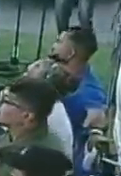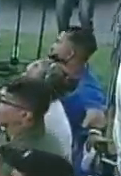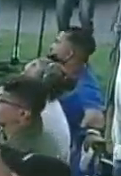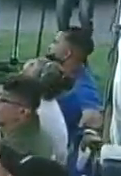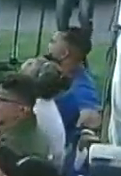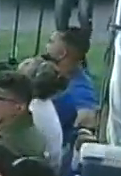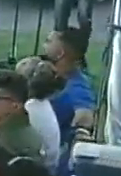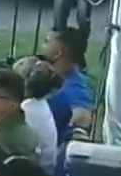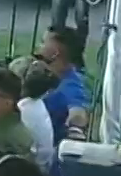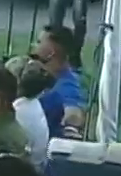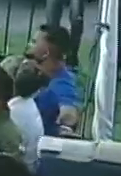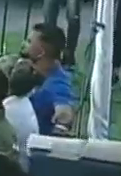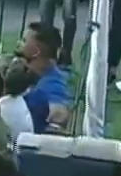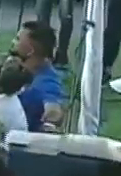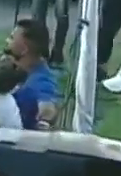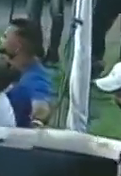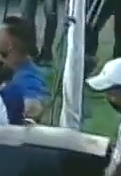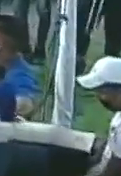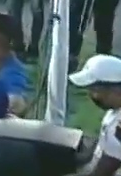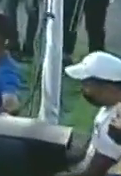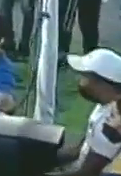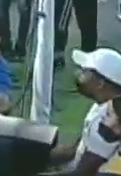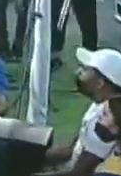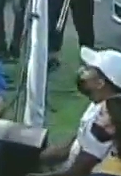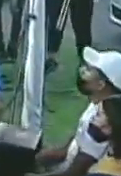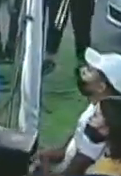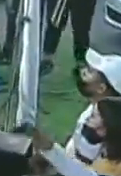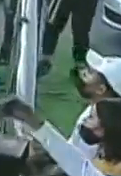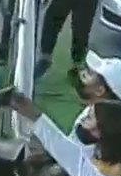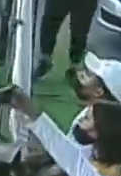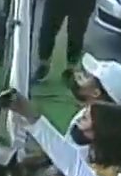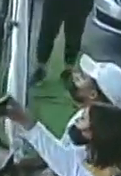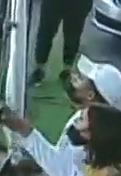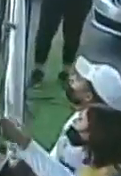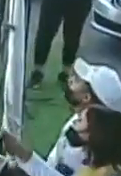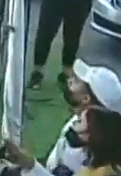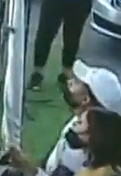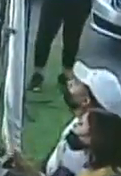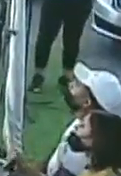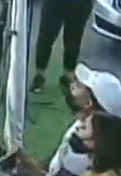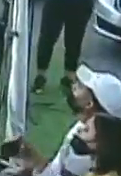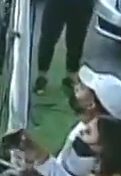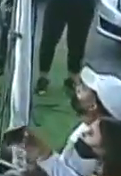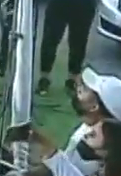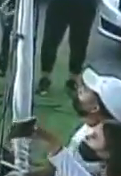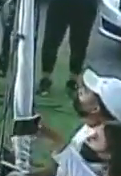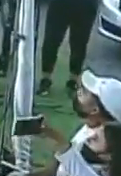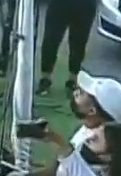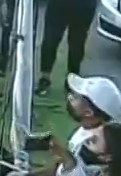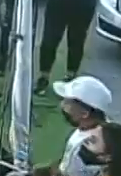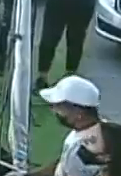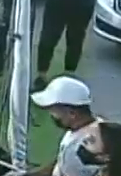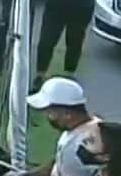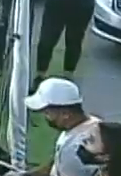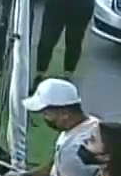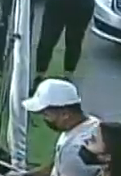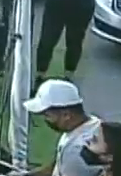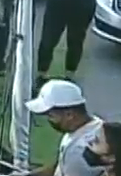Mira, que no puedo más. Sí, señores, dicen que soy cumanchero.